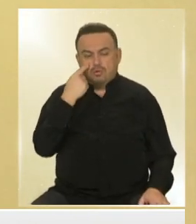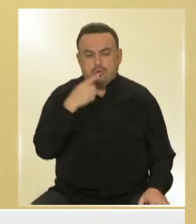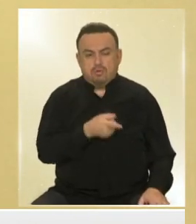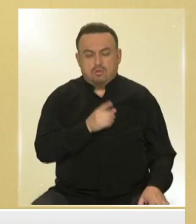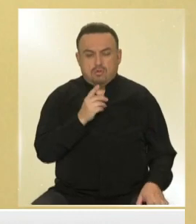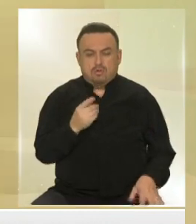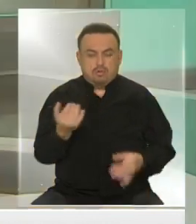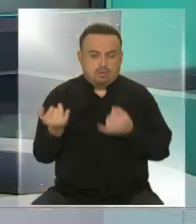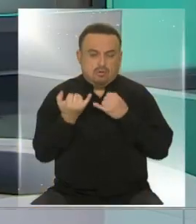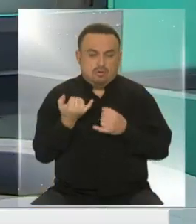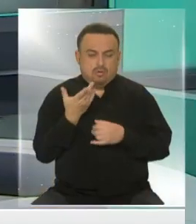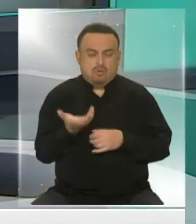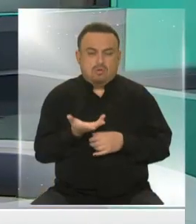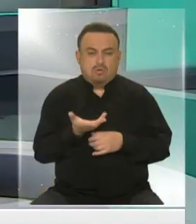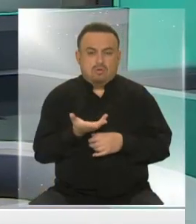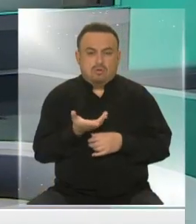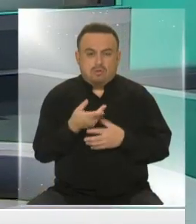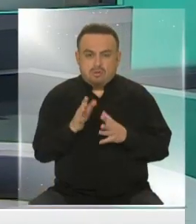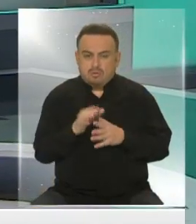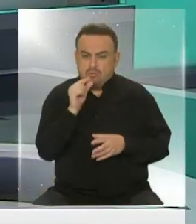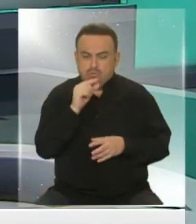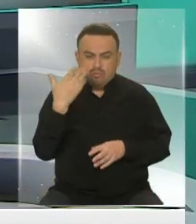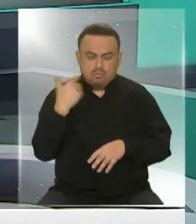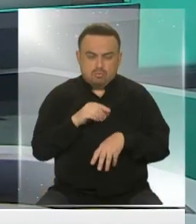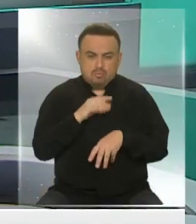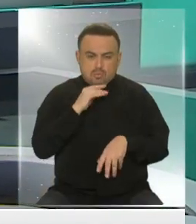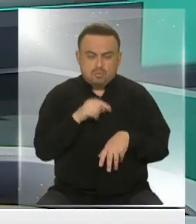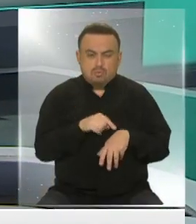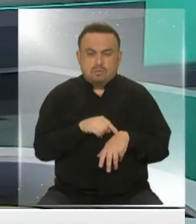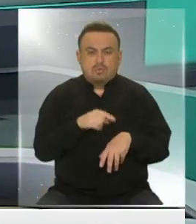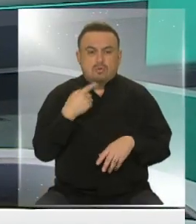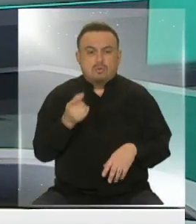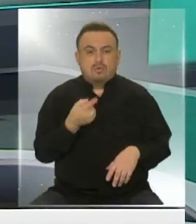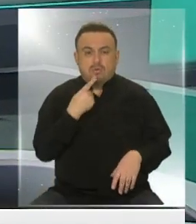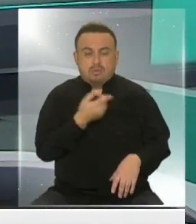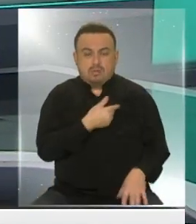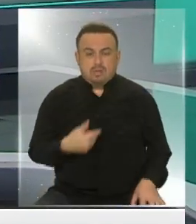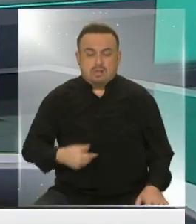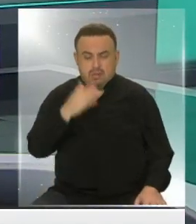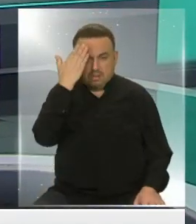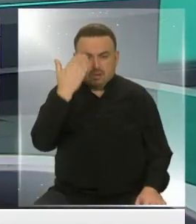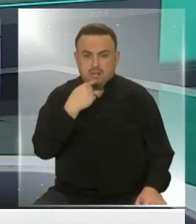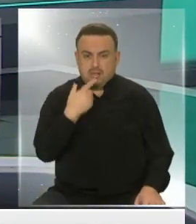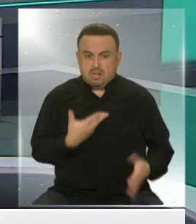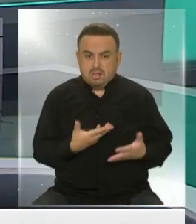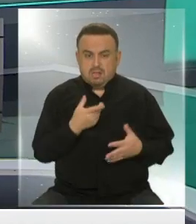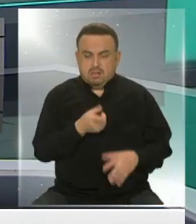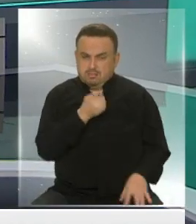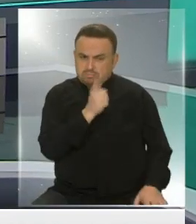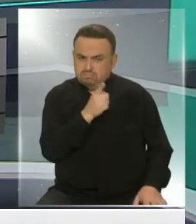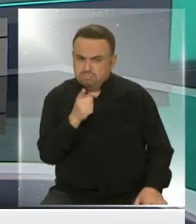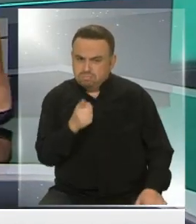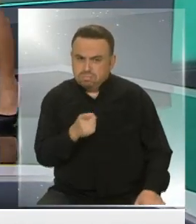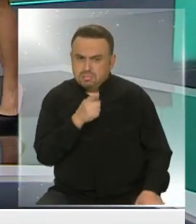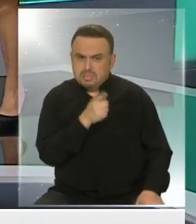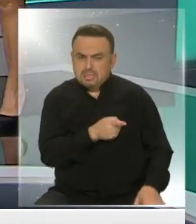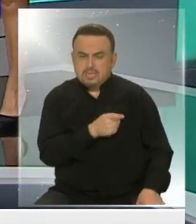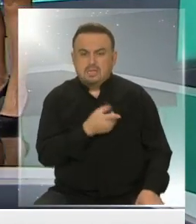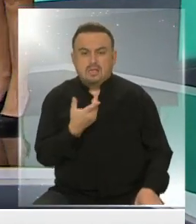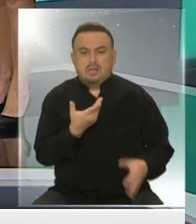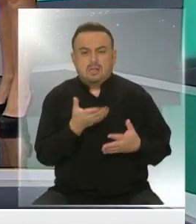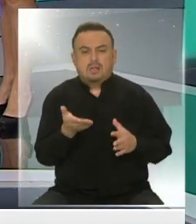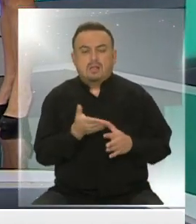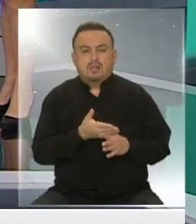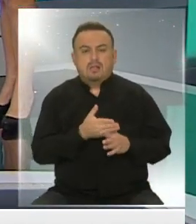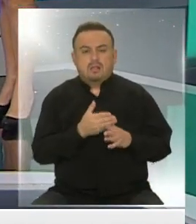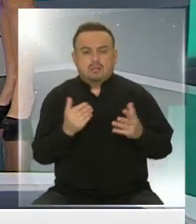información que entrega a la agencia france presse hace sólo unos minutos donde dice que el presidente trump está amenazando con cerrar con